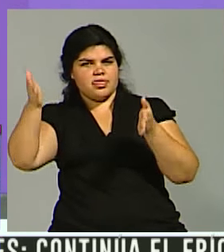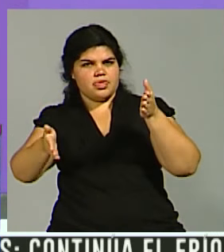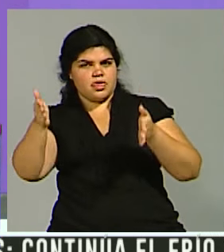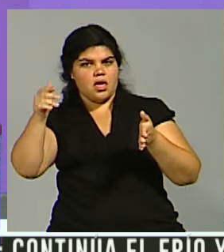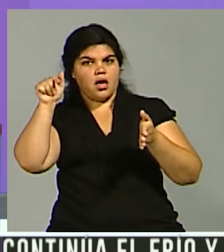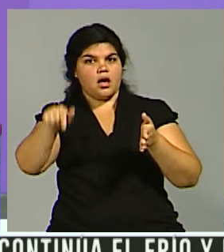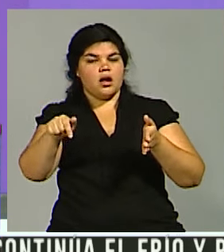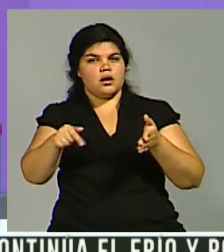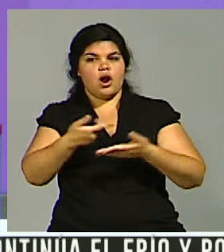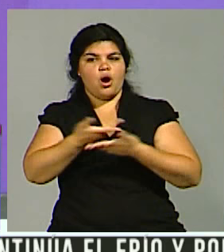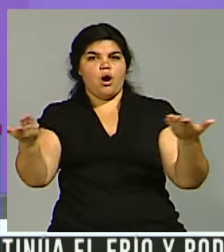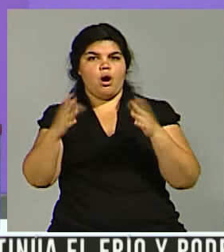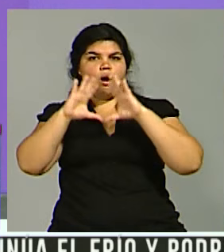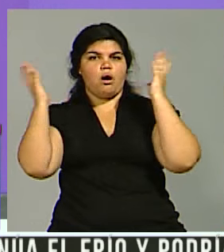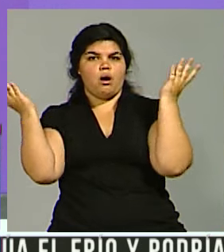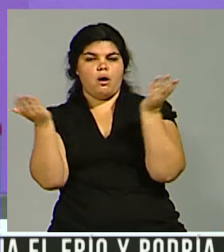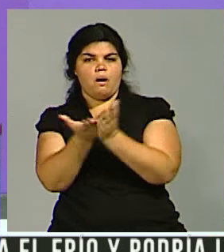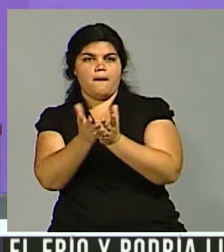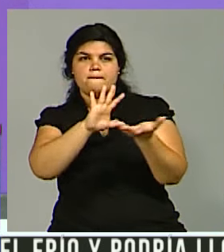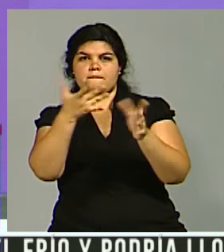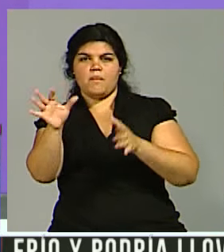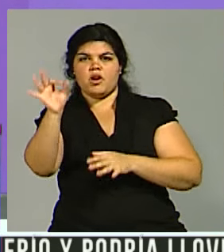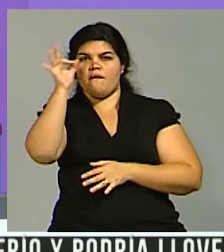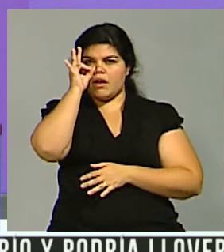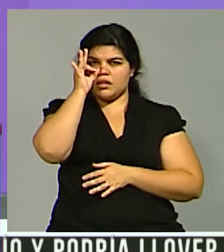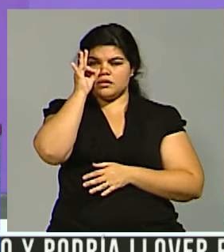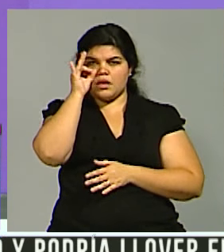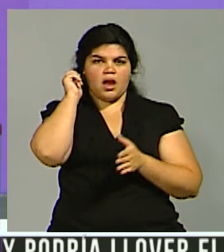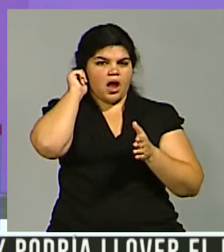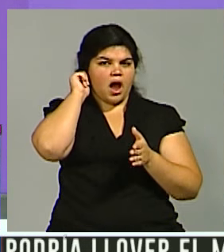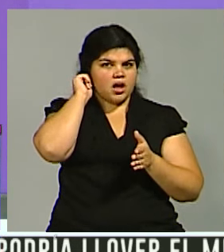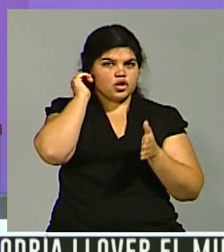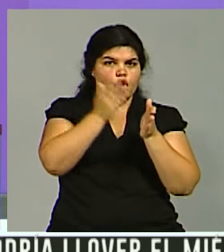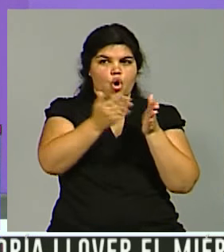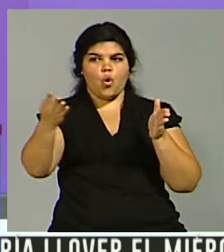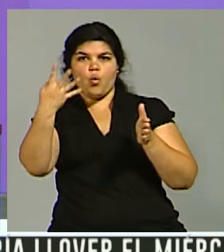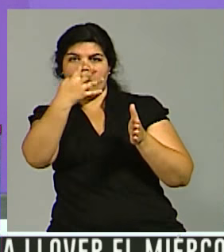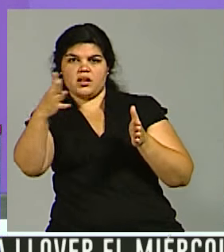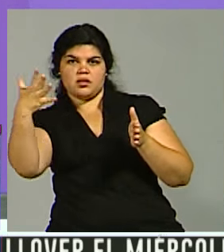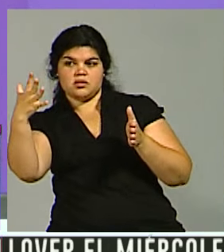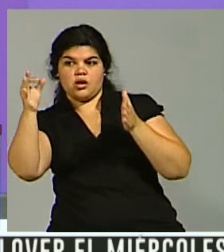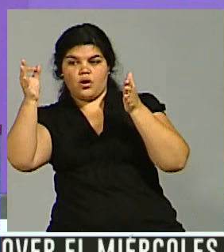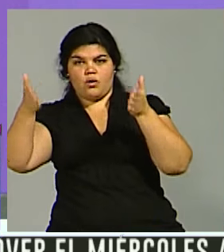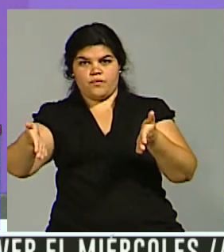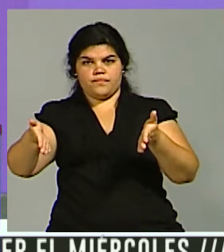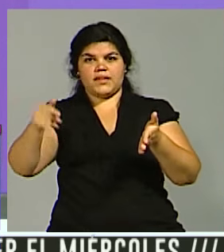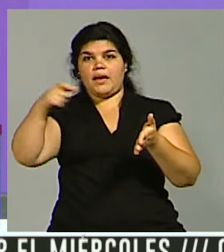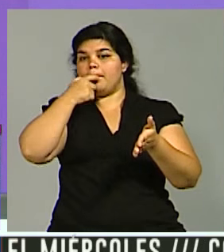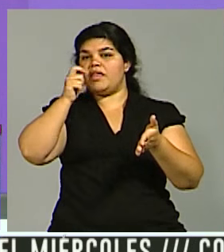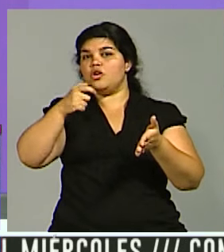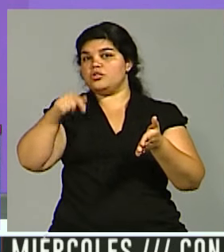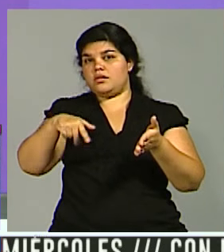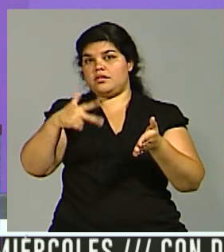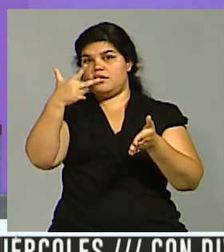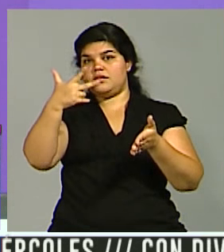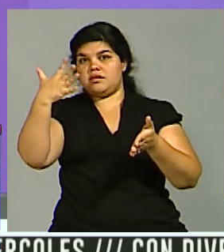nivel global entre prácticamente los 20 y los 45 años. En nuestra provincia sería hasta los 35